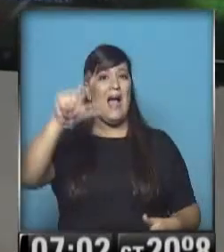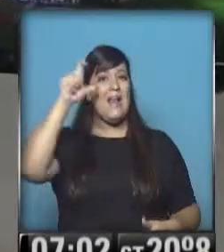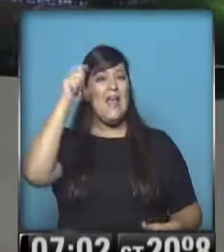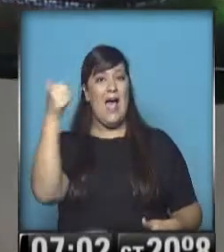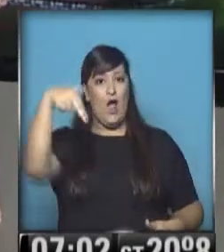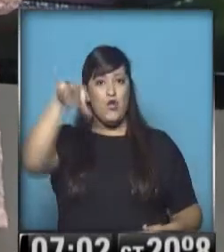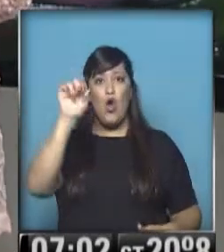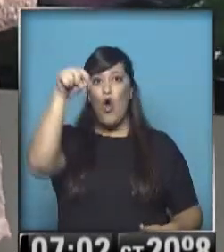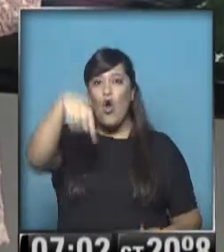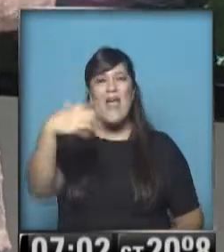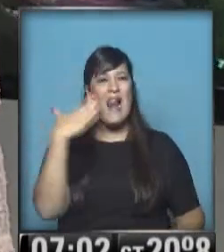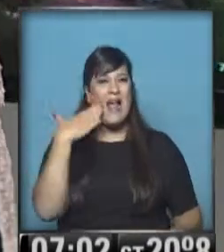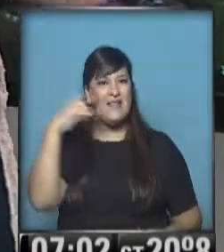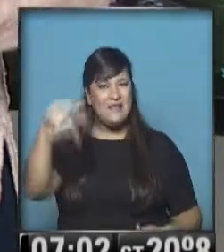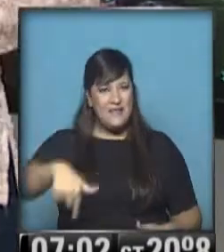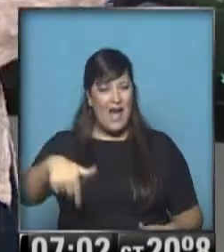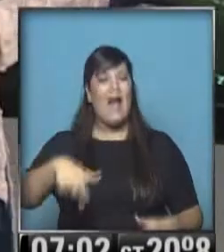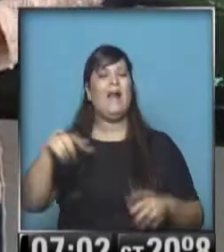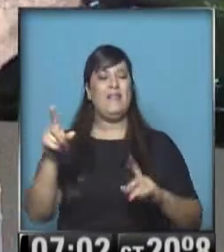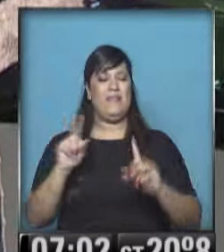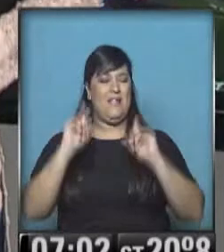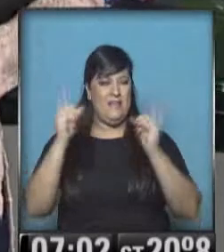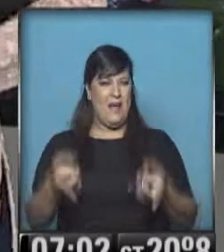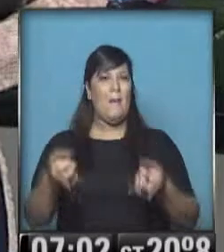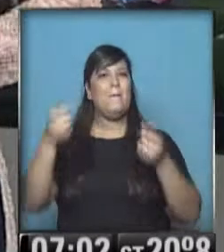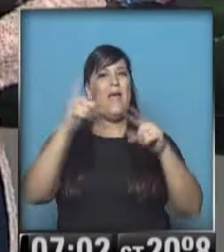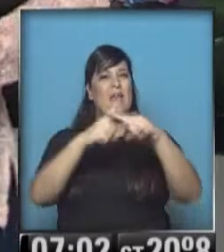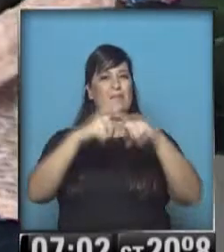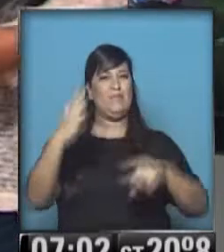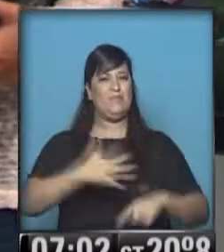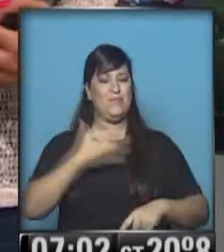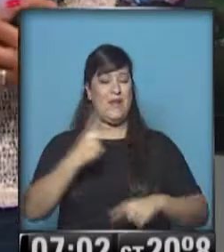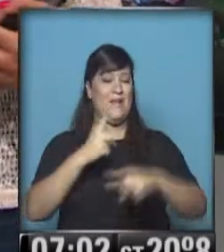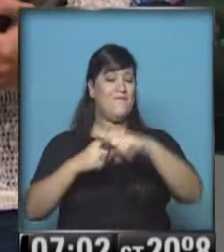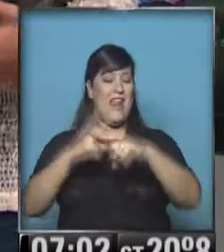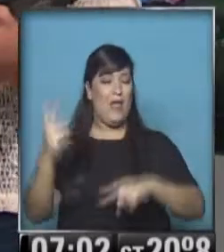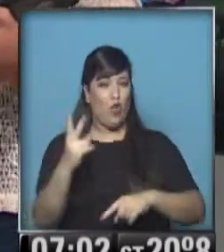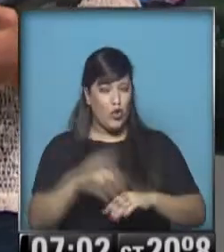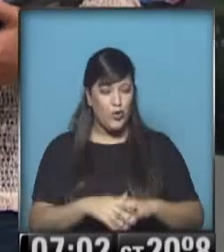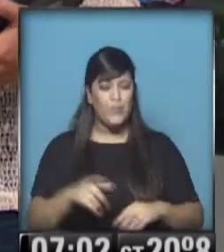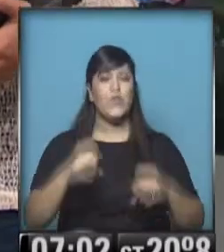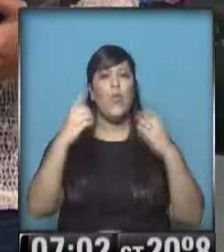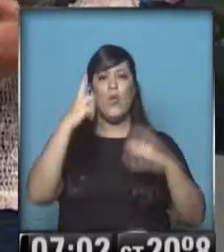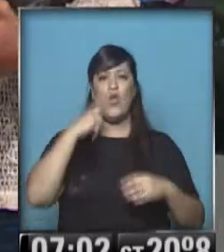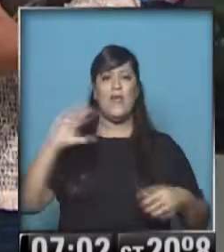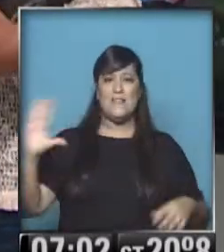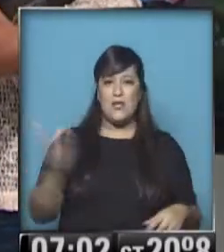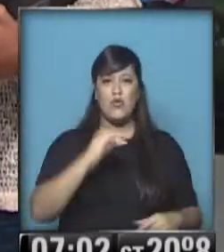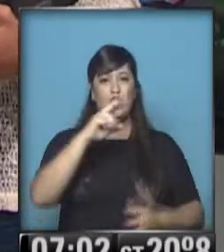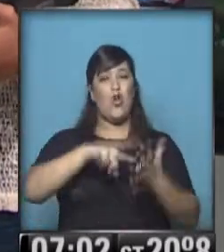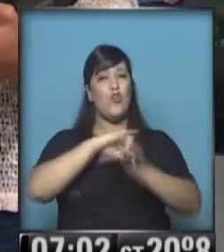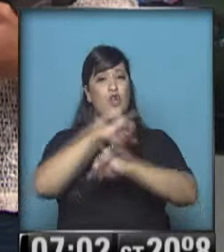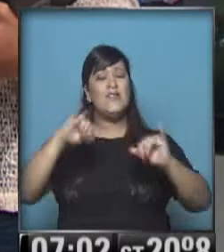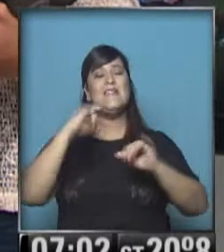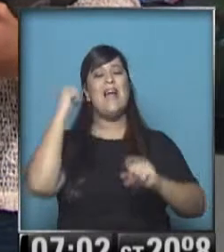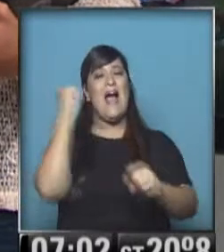tarde. Alejandro, muy buen día, ¿cómo estás? Va a ser parte, por supuesto, de la información a destacar el día de hoy. Muy buenos días a todos, estaremos repasando todas las noticias. Será hasta las 9